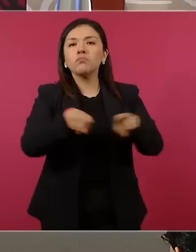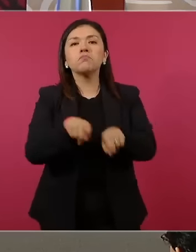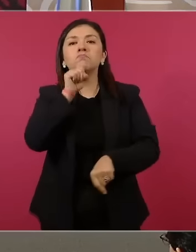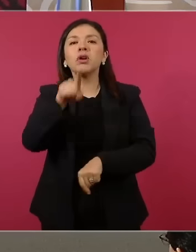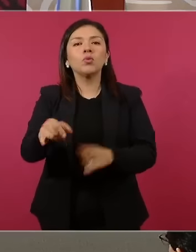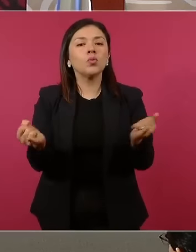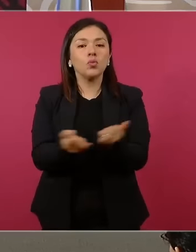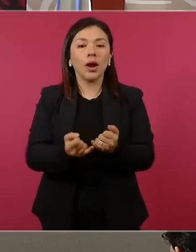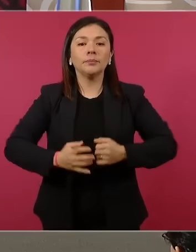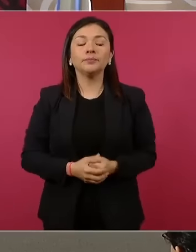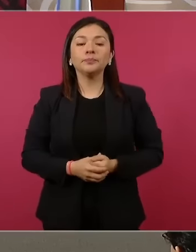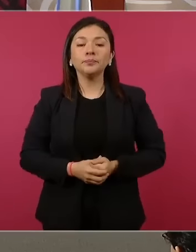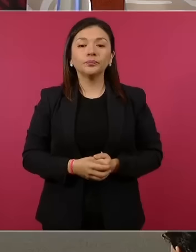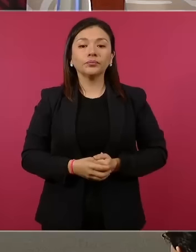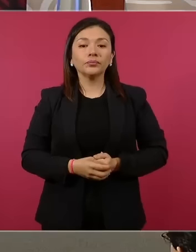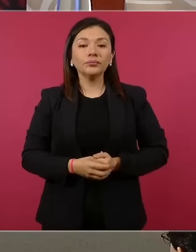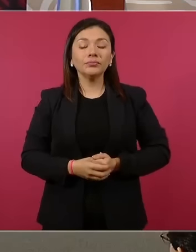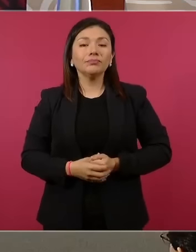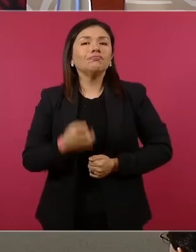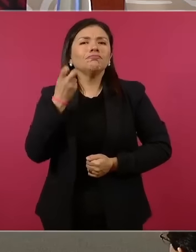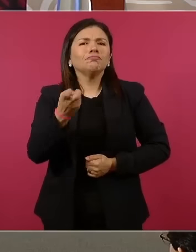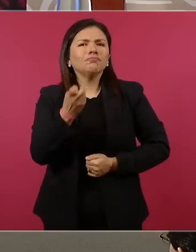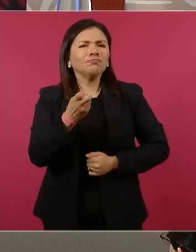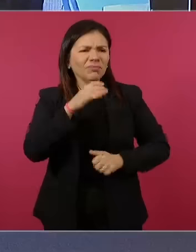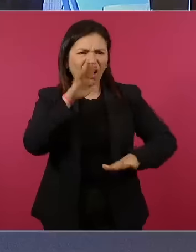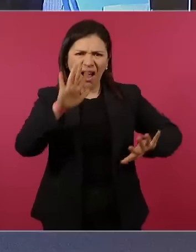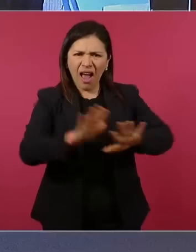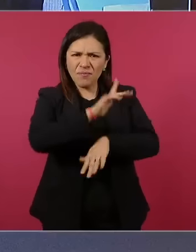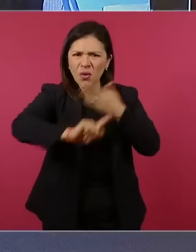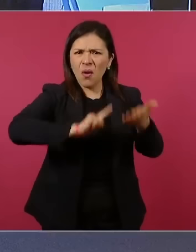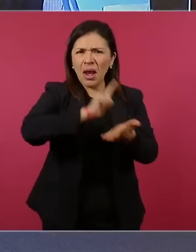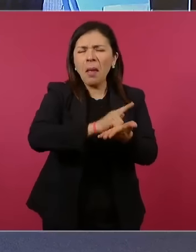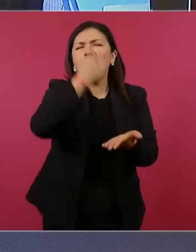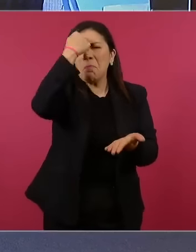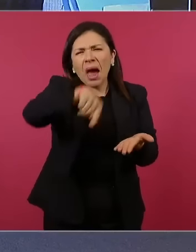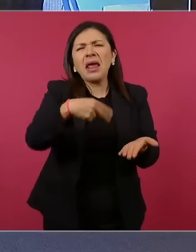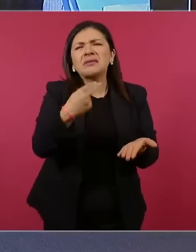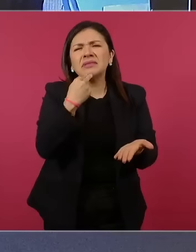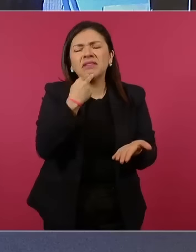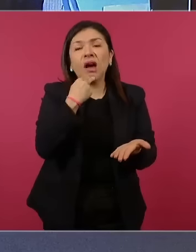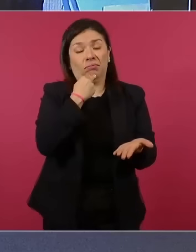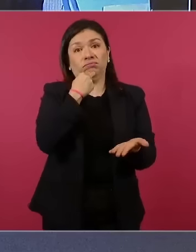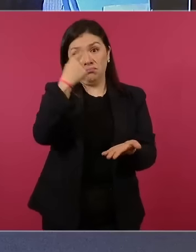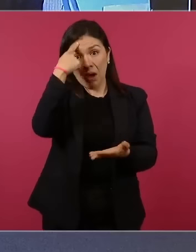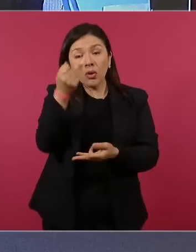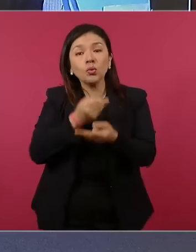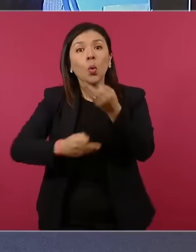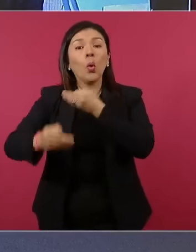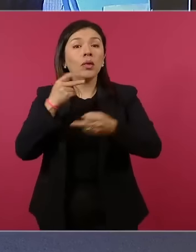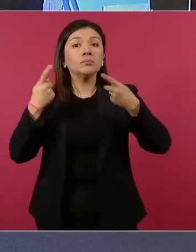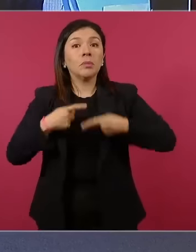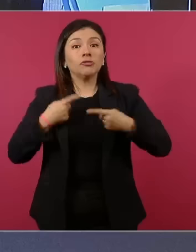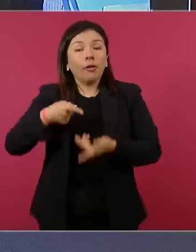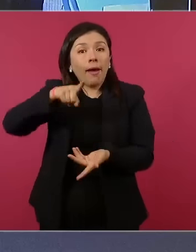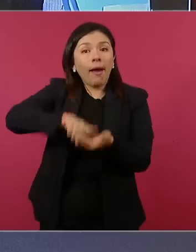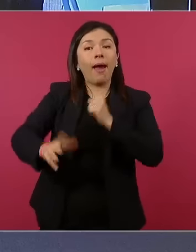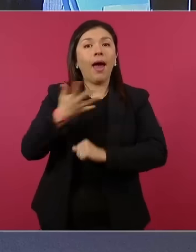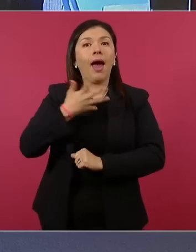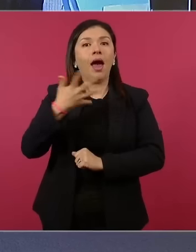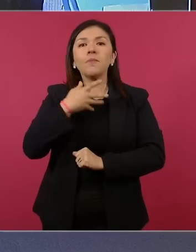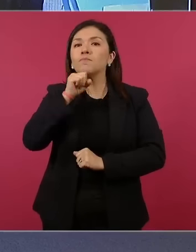¿A quién va dirigida esta reforma? Pues a todos aquellos que han cotizado, que están dentro del esquema